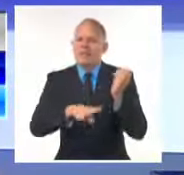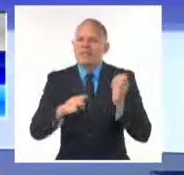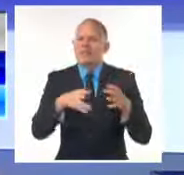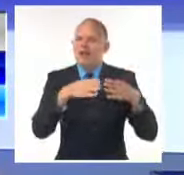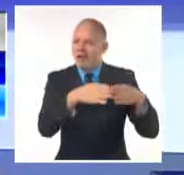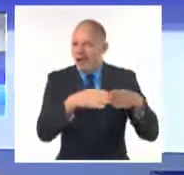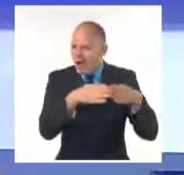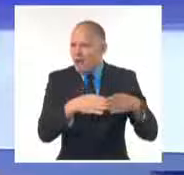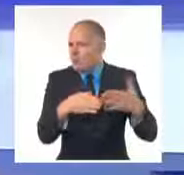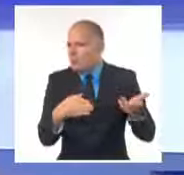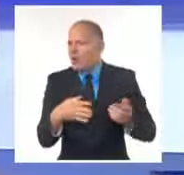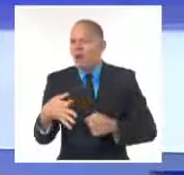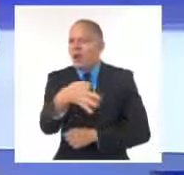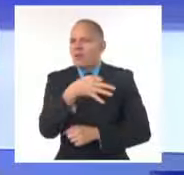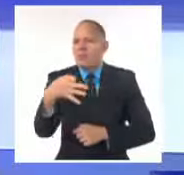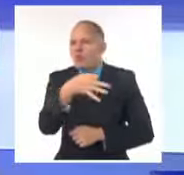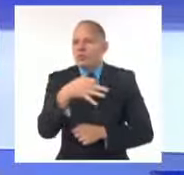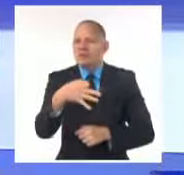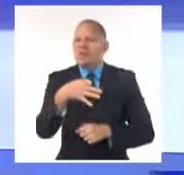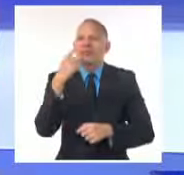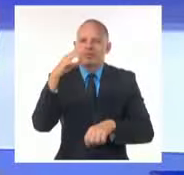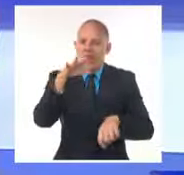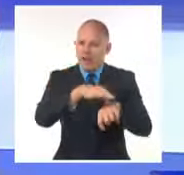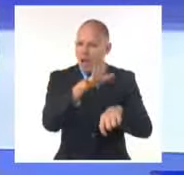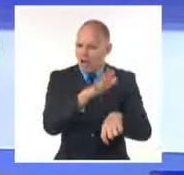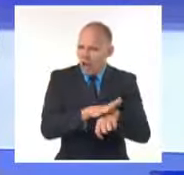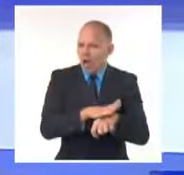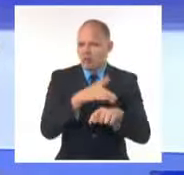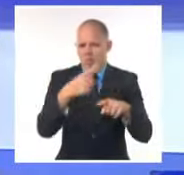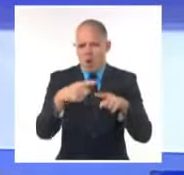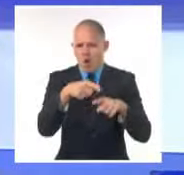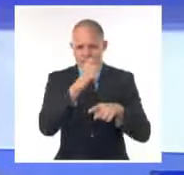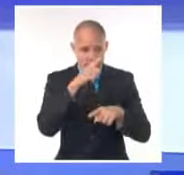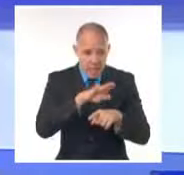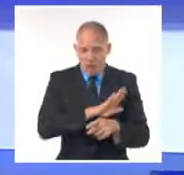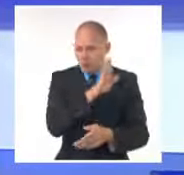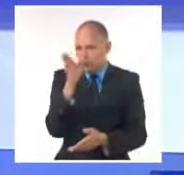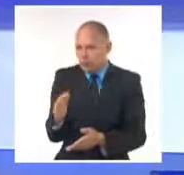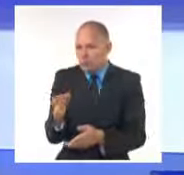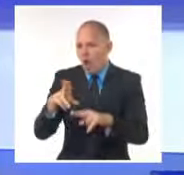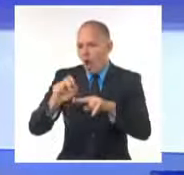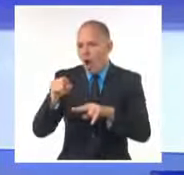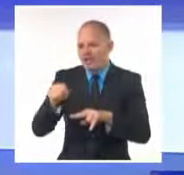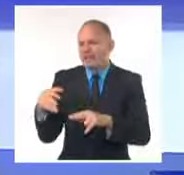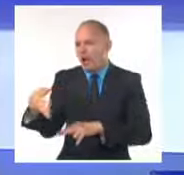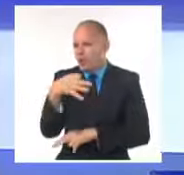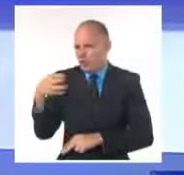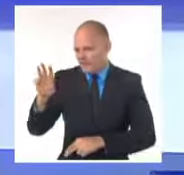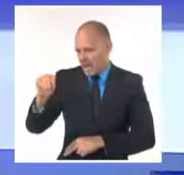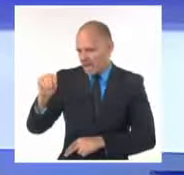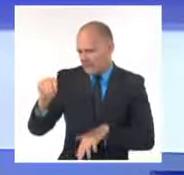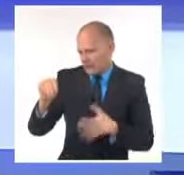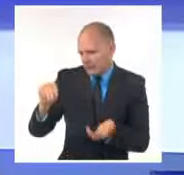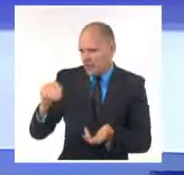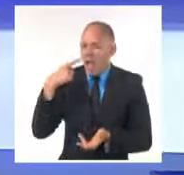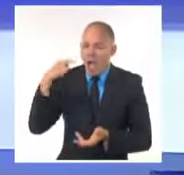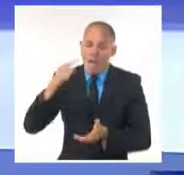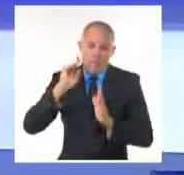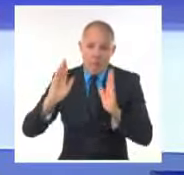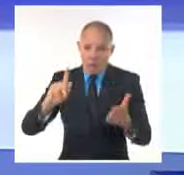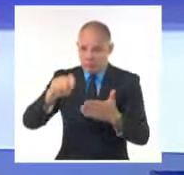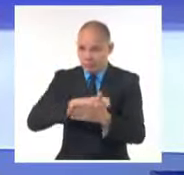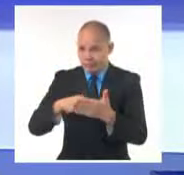Bermúdez, llegó al amanecer de este viernes a Mayarí, en Holguín, con el fin de evaluar la estrategia de desarrollo territorial para este año.